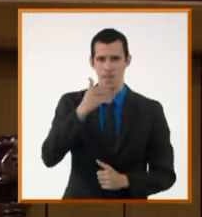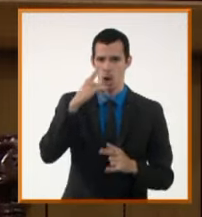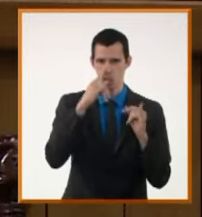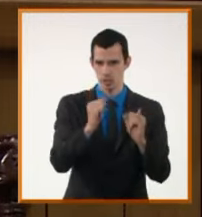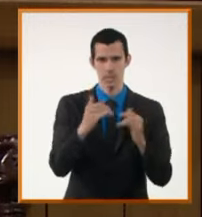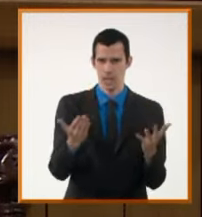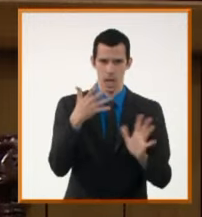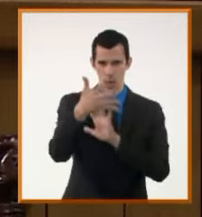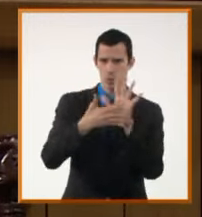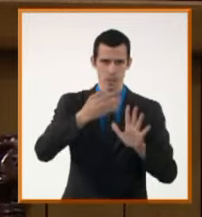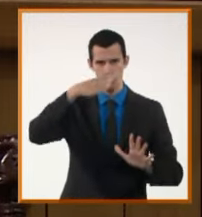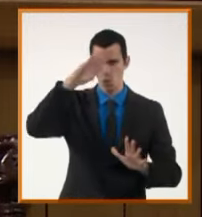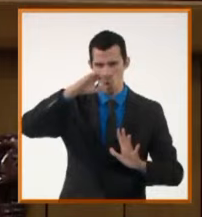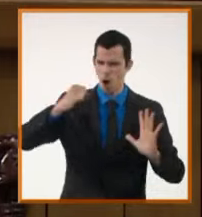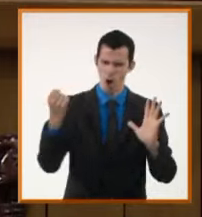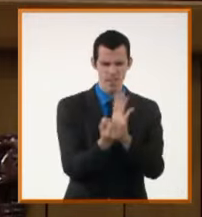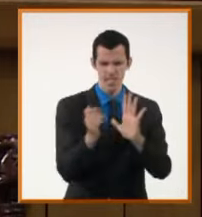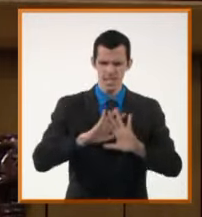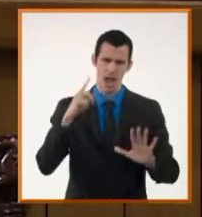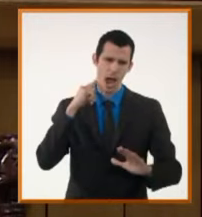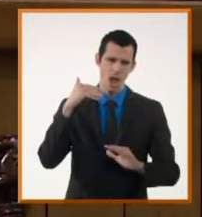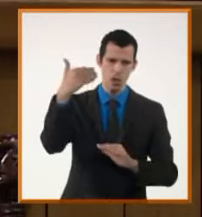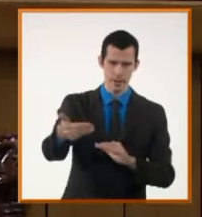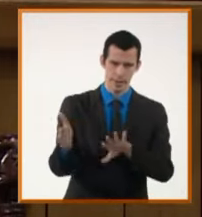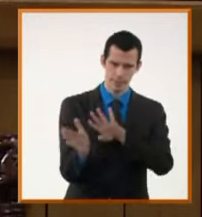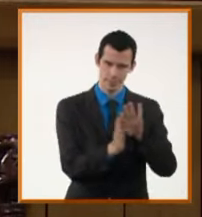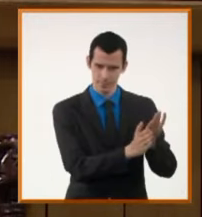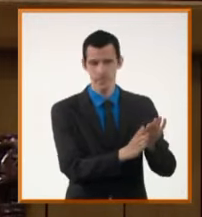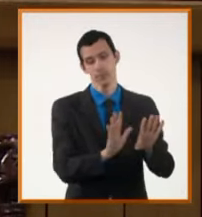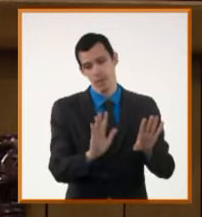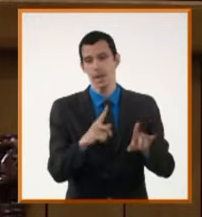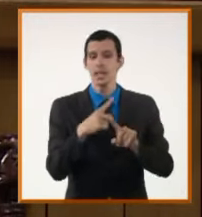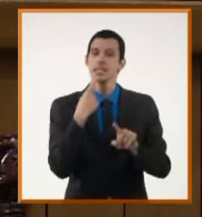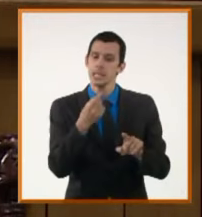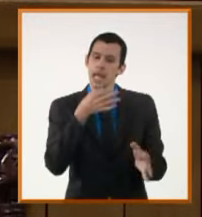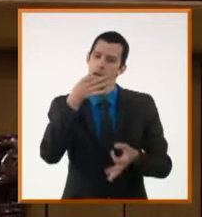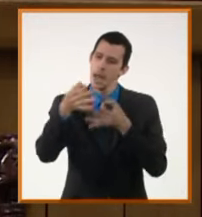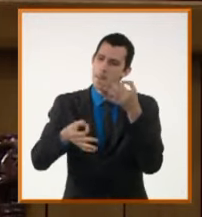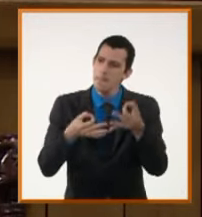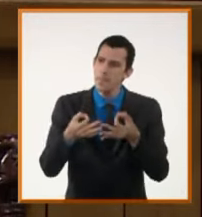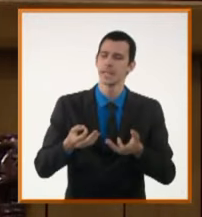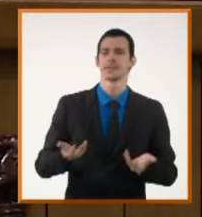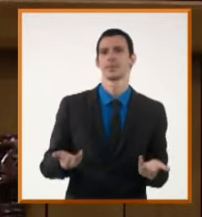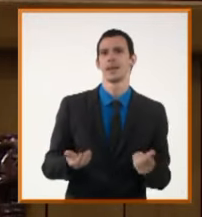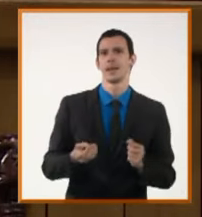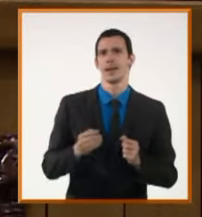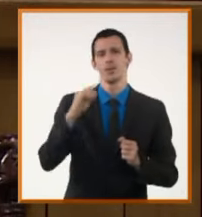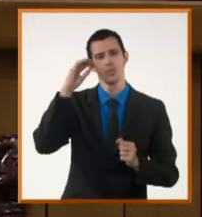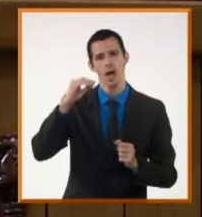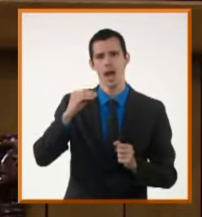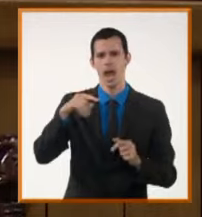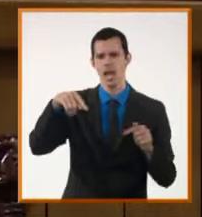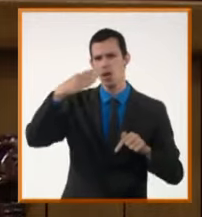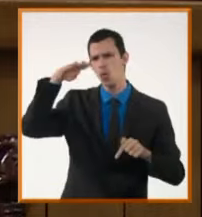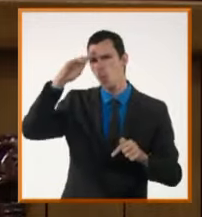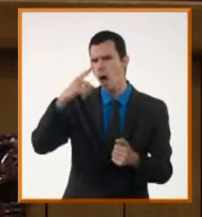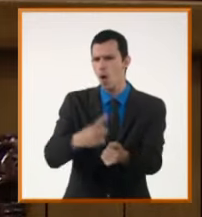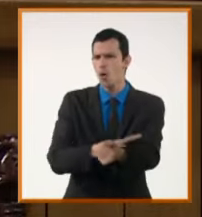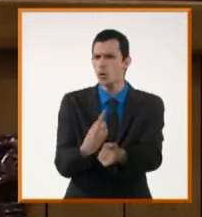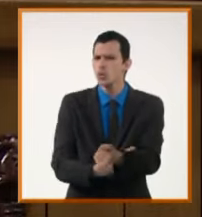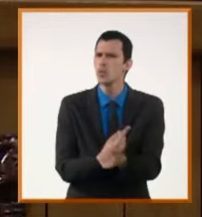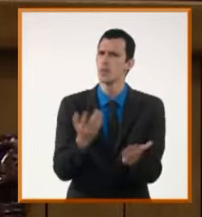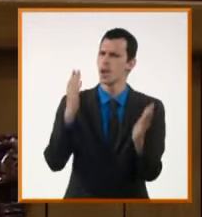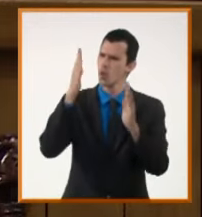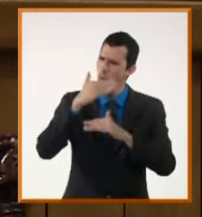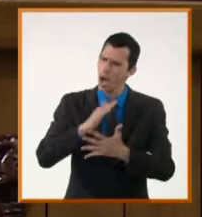toda cuestión asociada a la discriminación racial, hay un programa concreto, y que se puso en funcionamiento